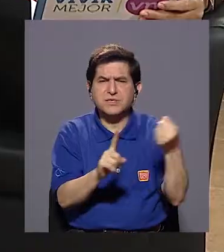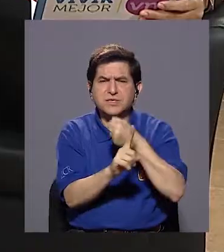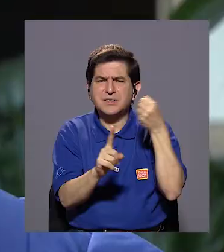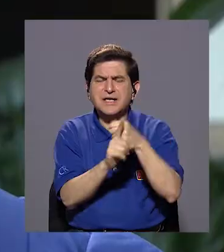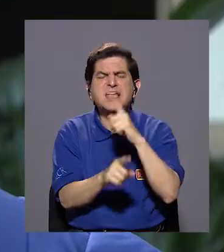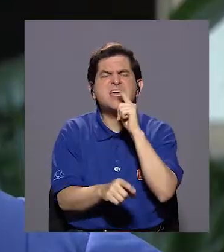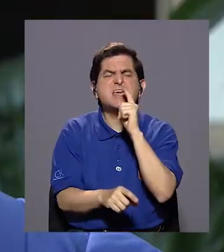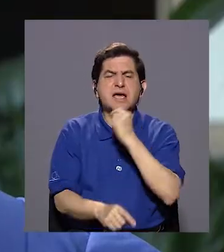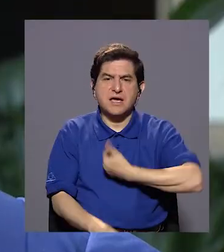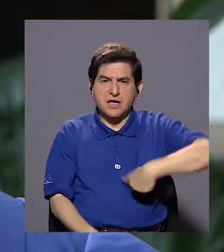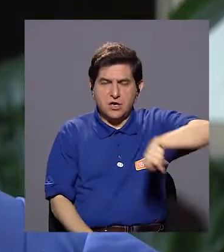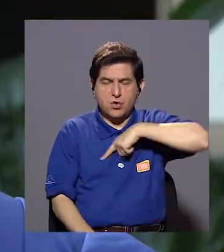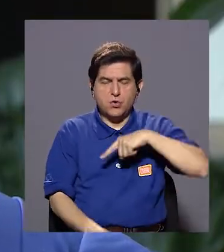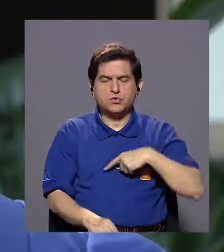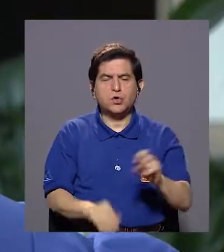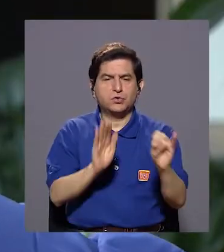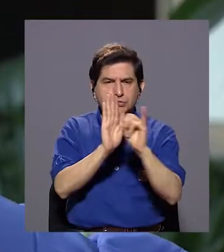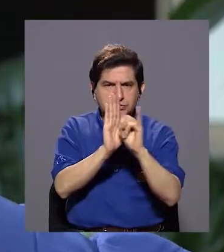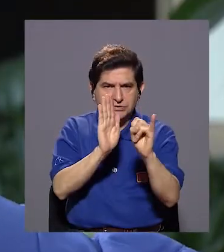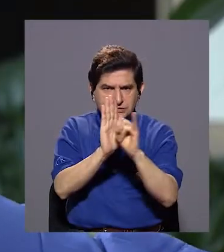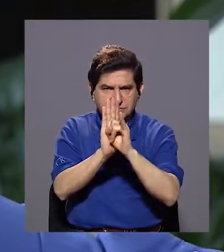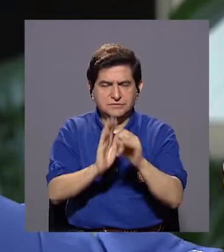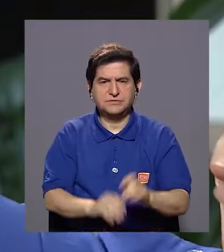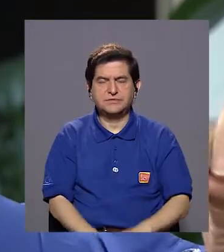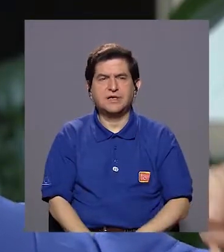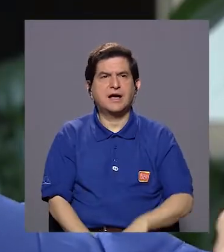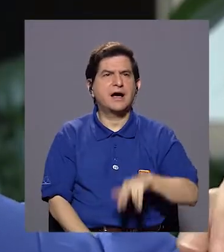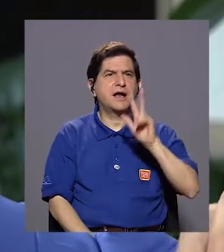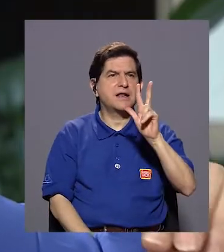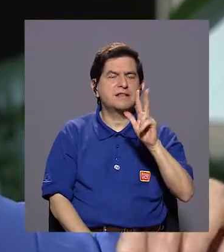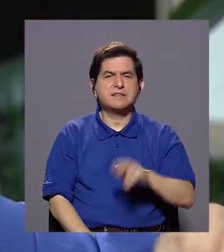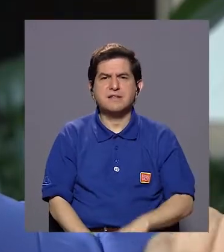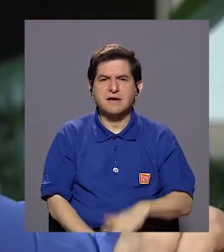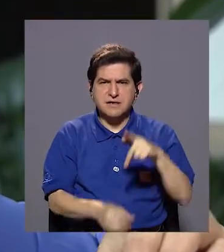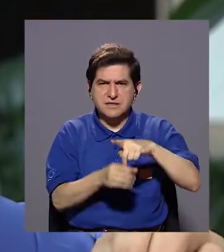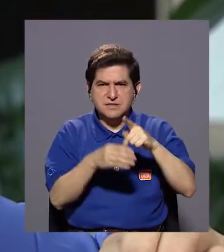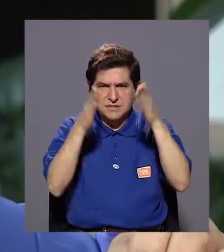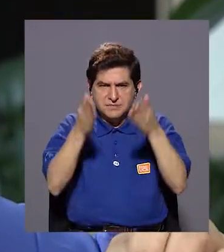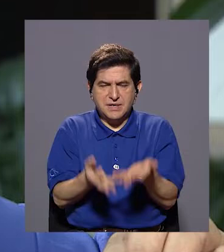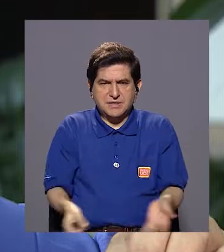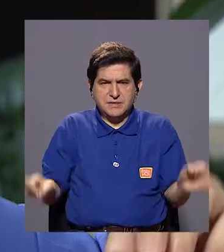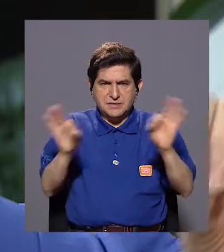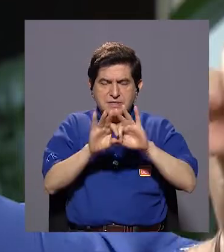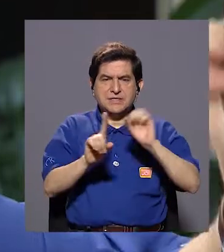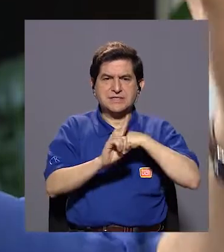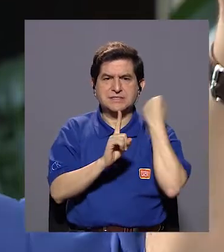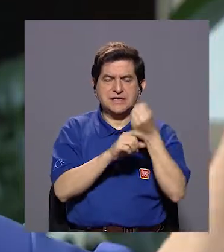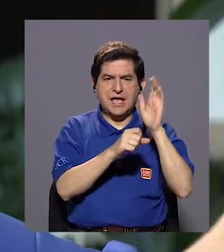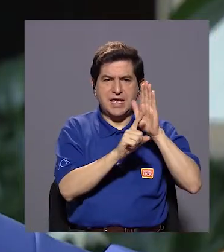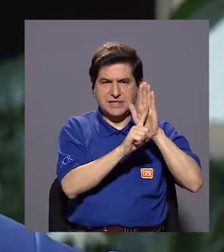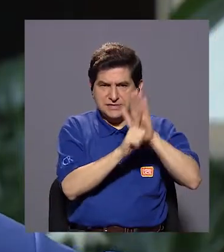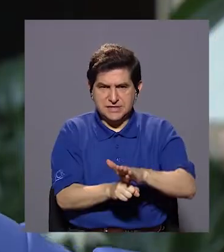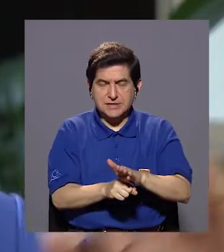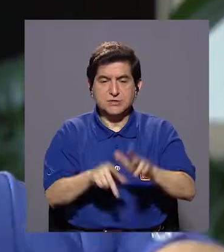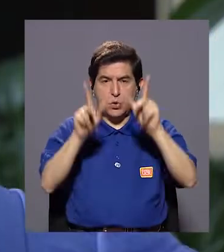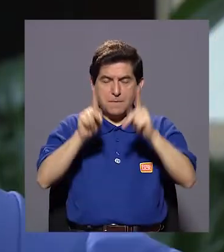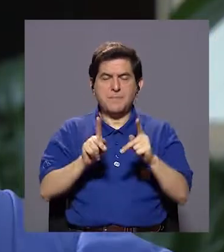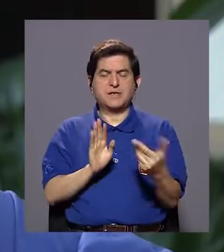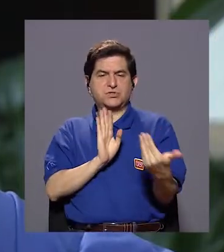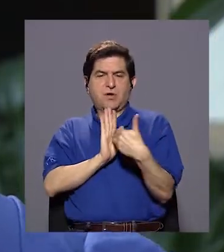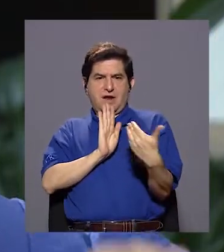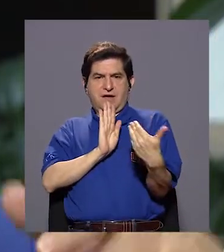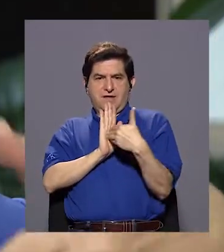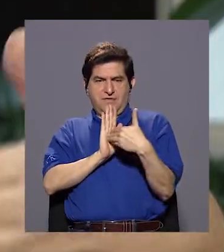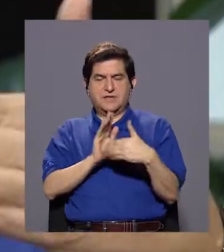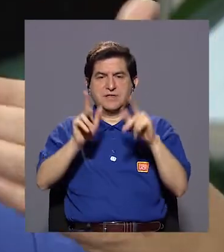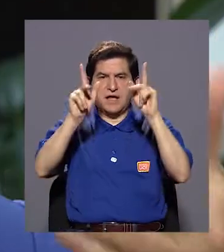bullying? Nosotros identificamos, digamos, como 3 actores importantes en una situación de bullying. La persona que está siendo